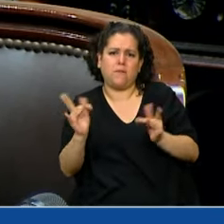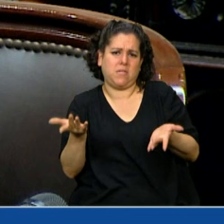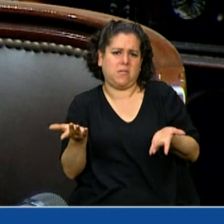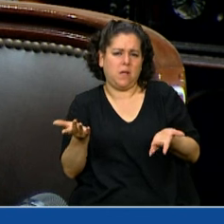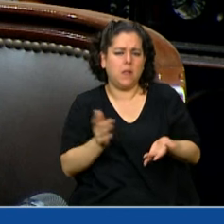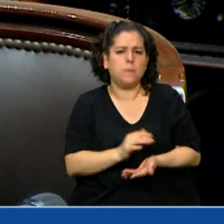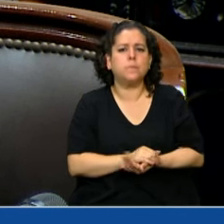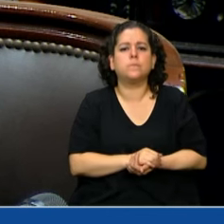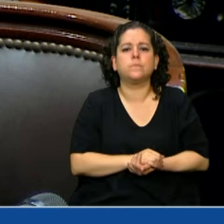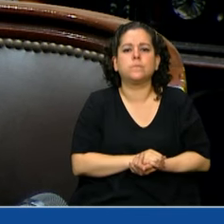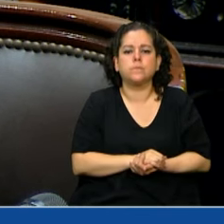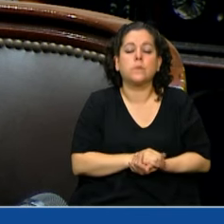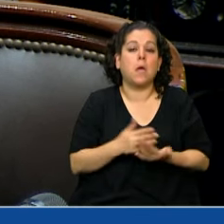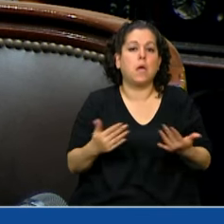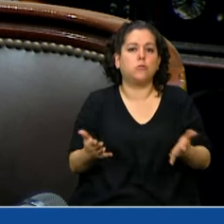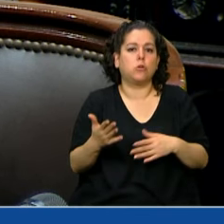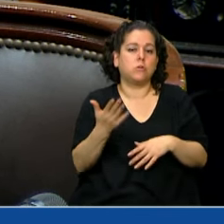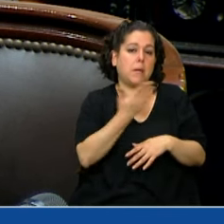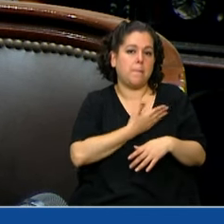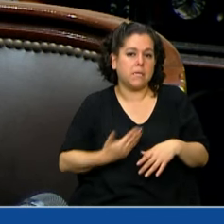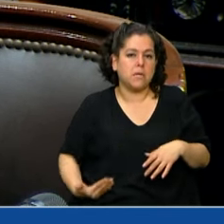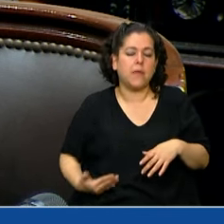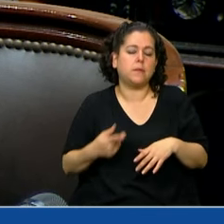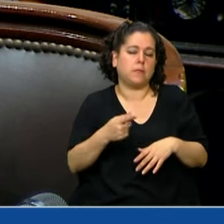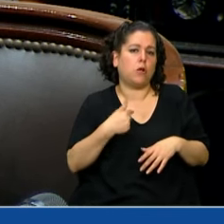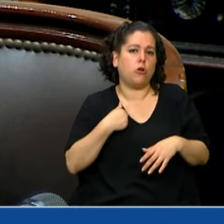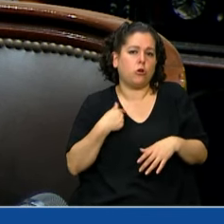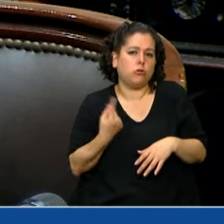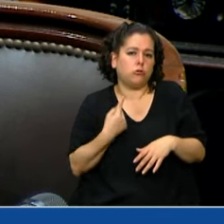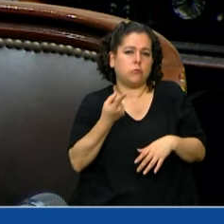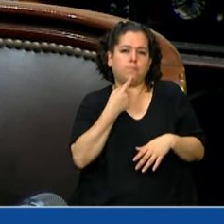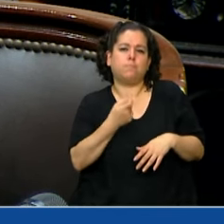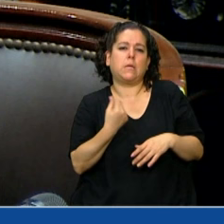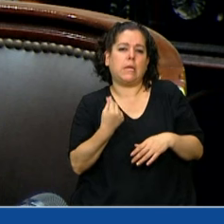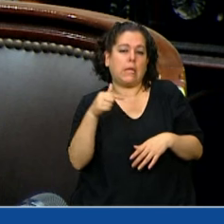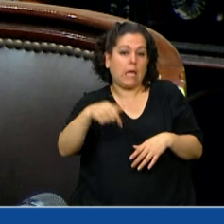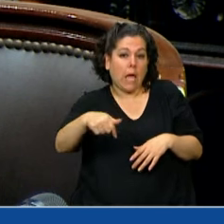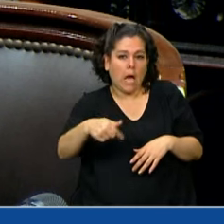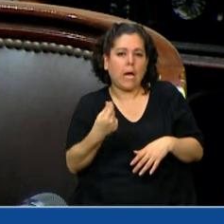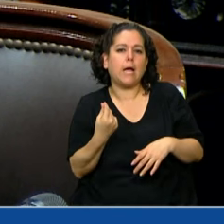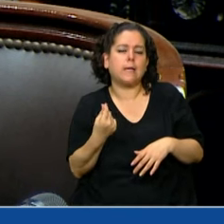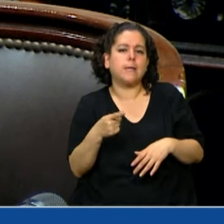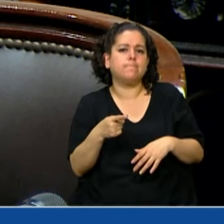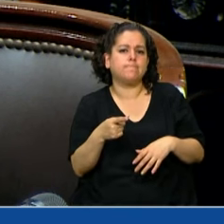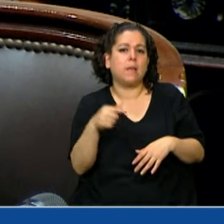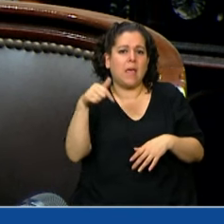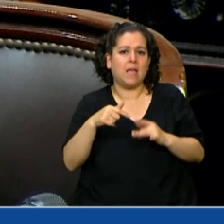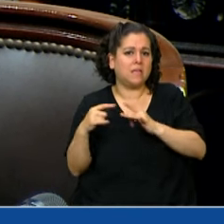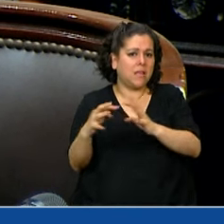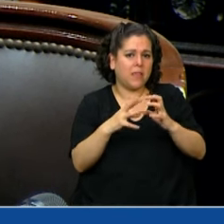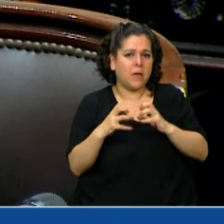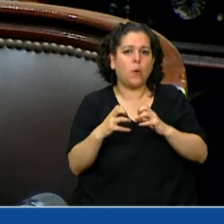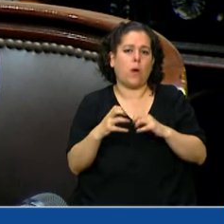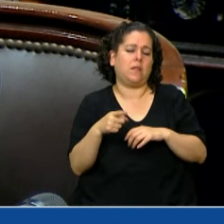corta entonces señor presidente lo que nosotros vemos es que acá también este debate se da